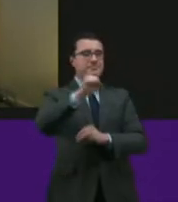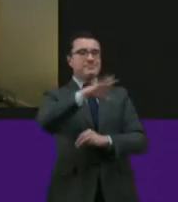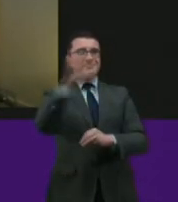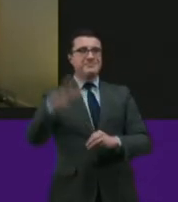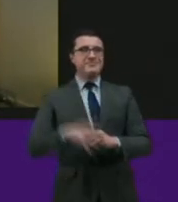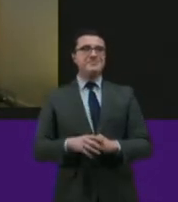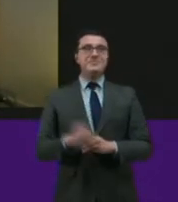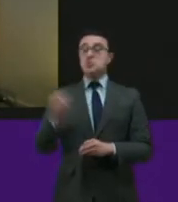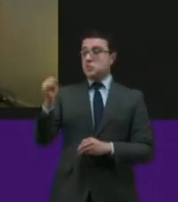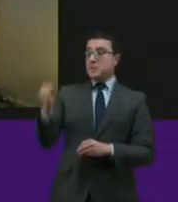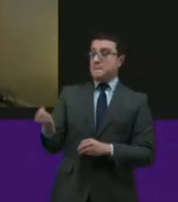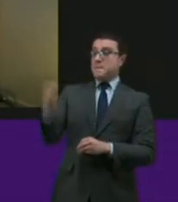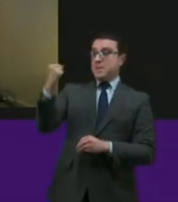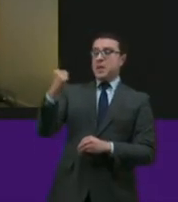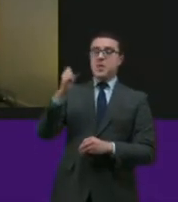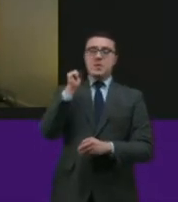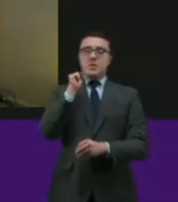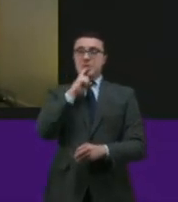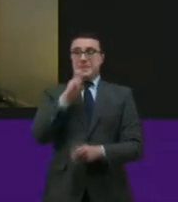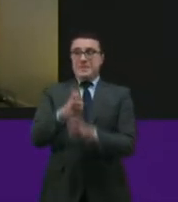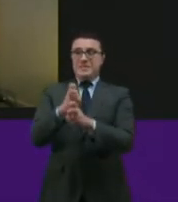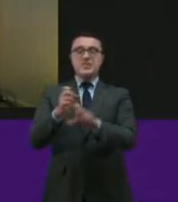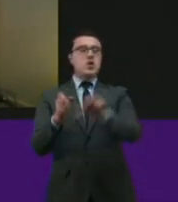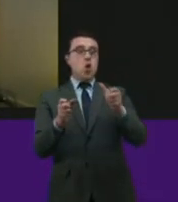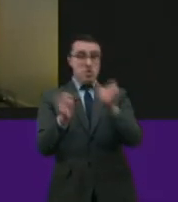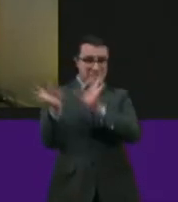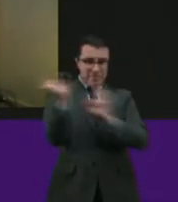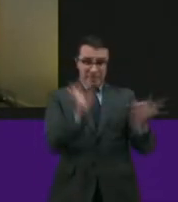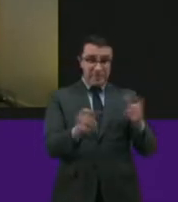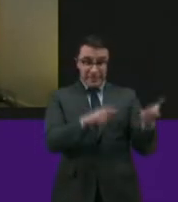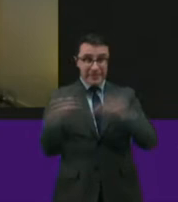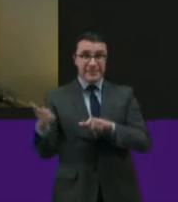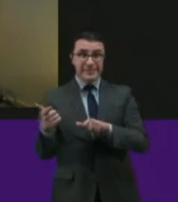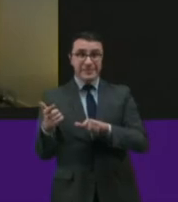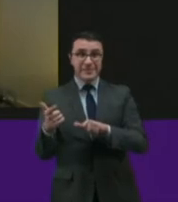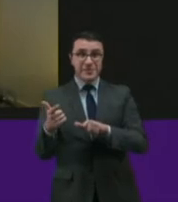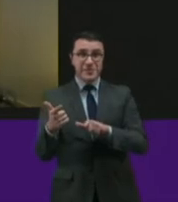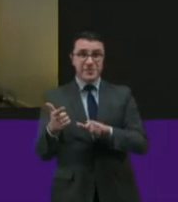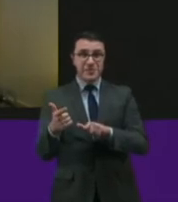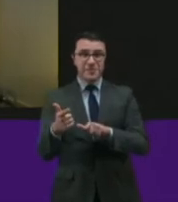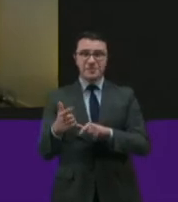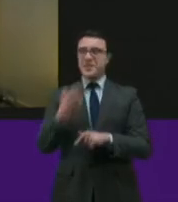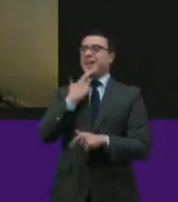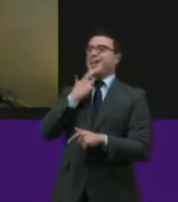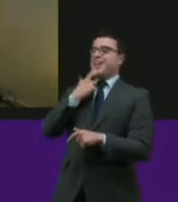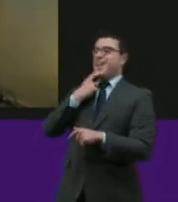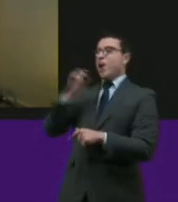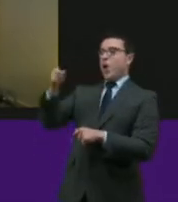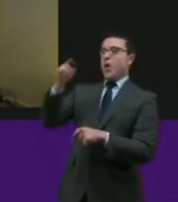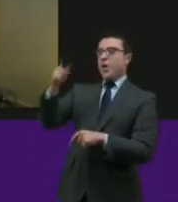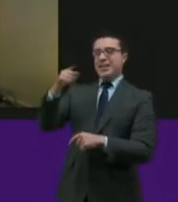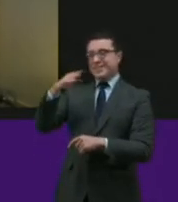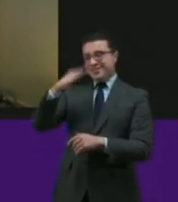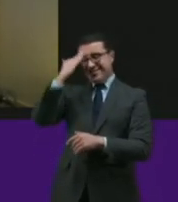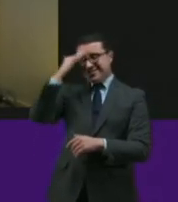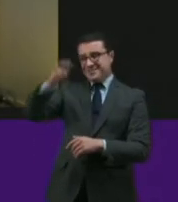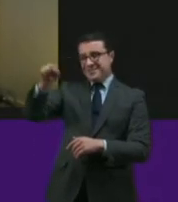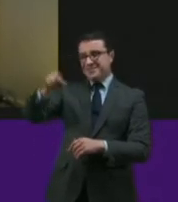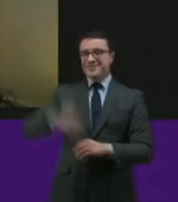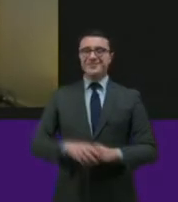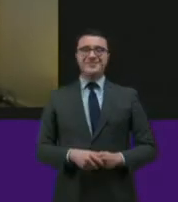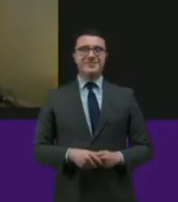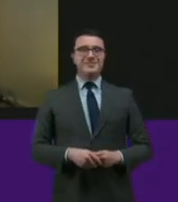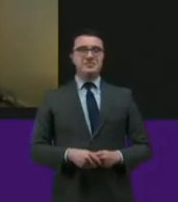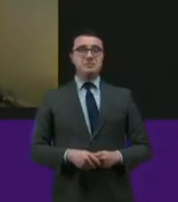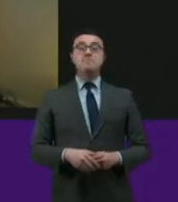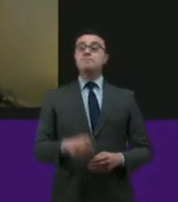primero, entonces le tocó de pronto más duro. Los otros para que se preparen, listo. Bueno. ok, yo estoy seguro que sí. Seguimos con Miguel